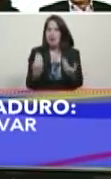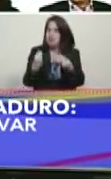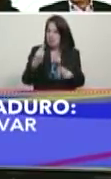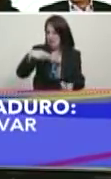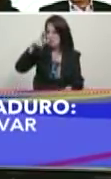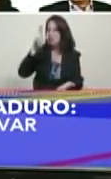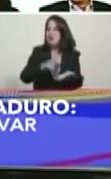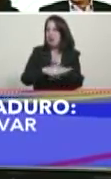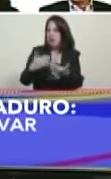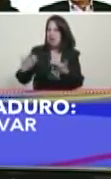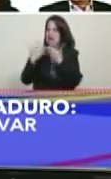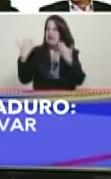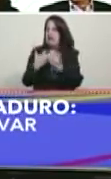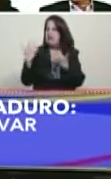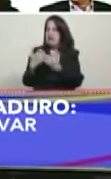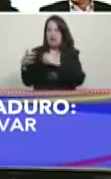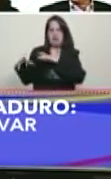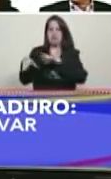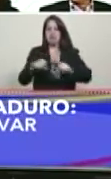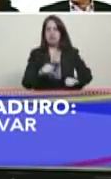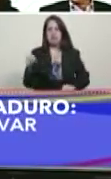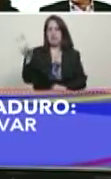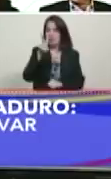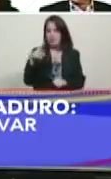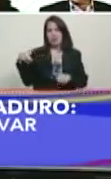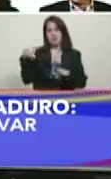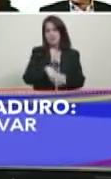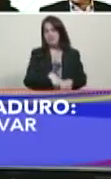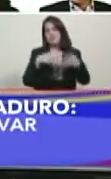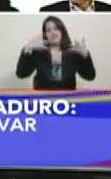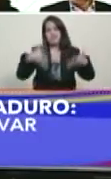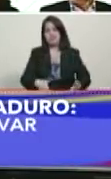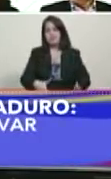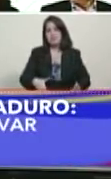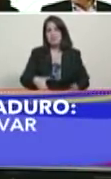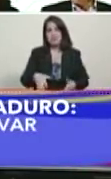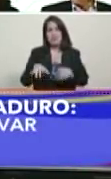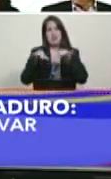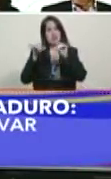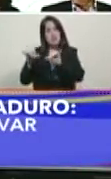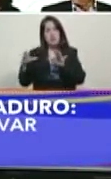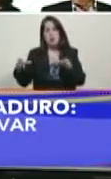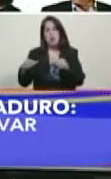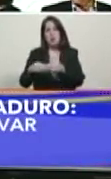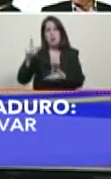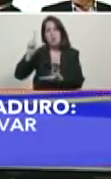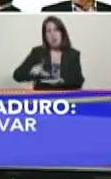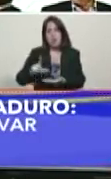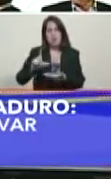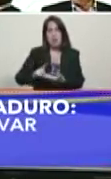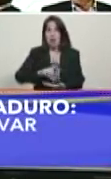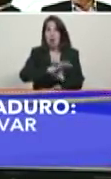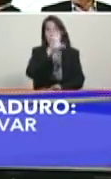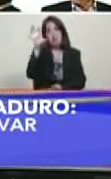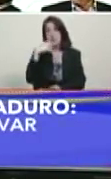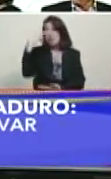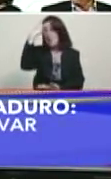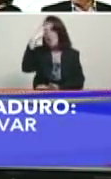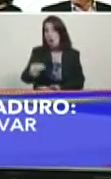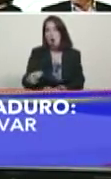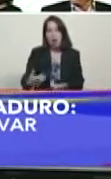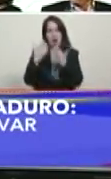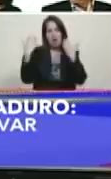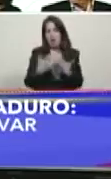aprobar la intervención militar y salieron derrotados incluyendo ahí en el cartel de lima los países le dijeron no era